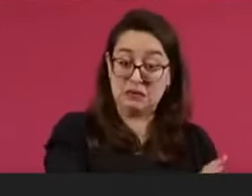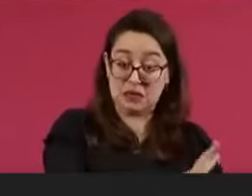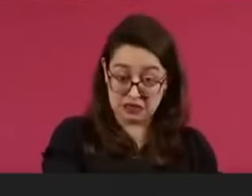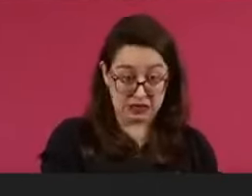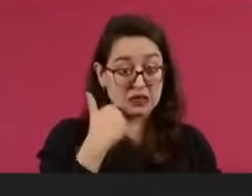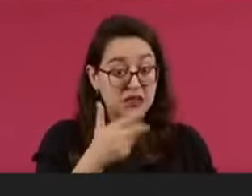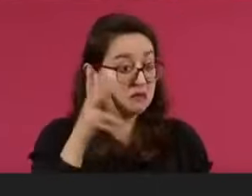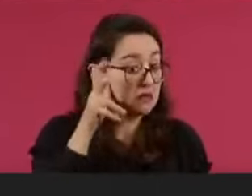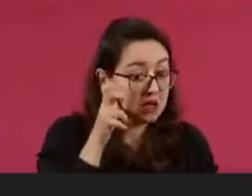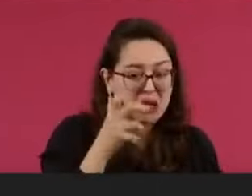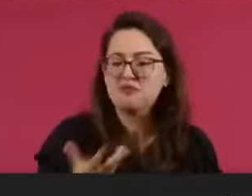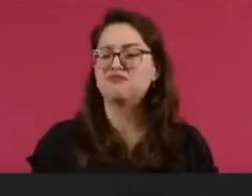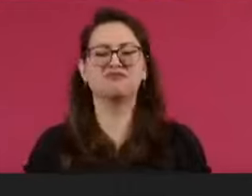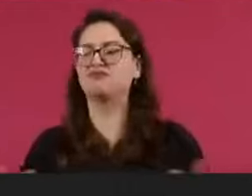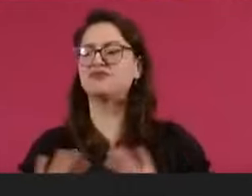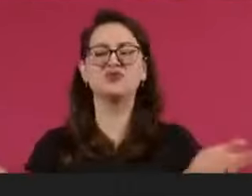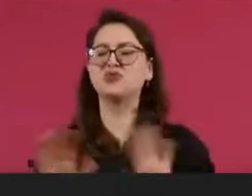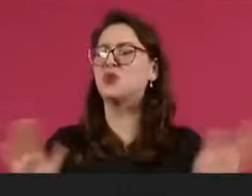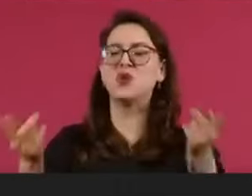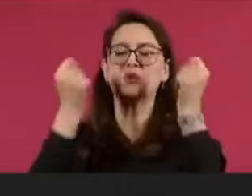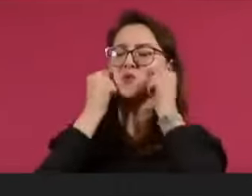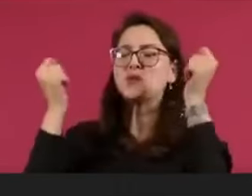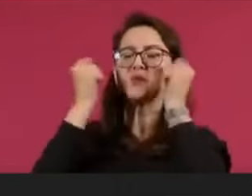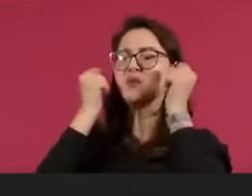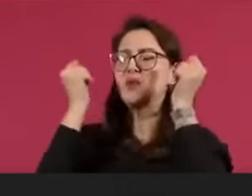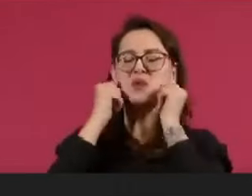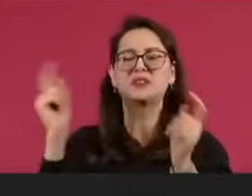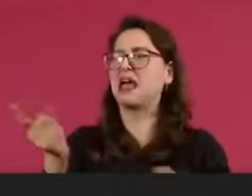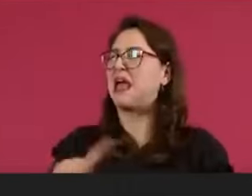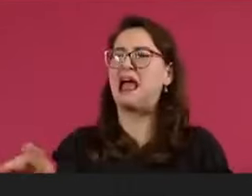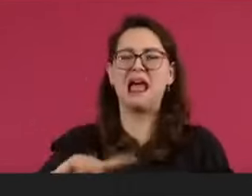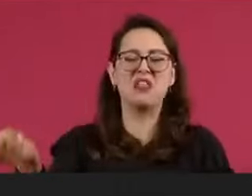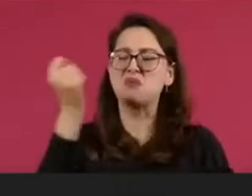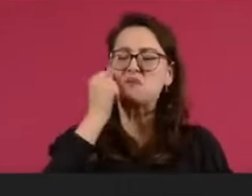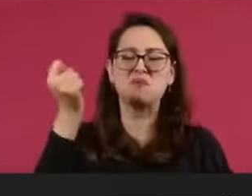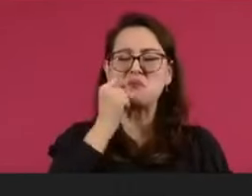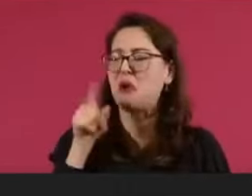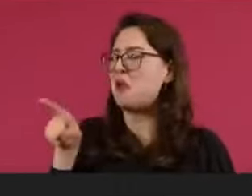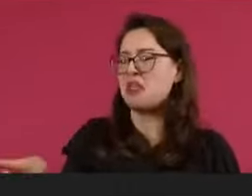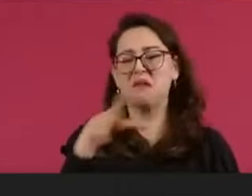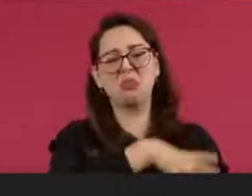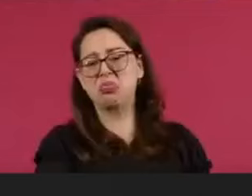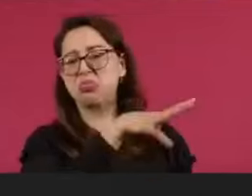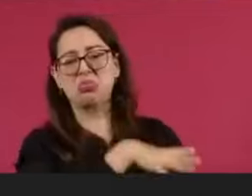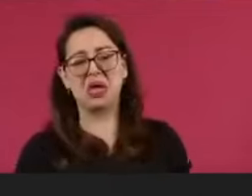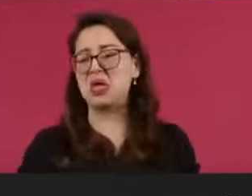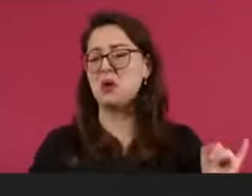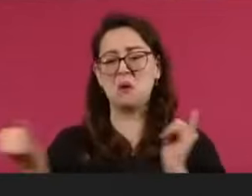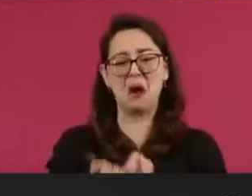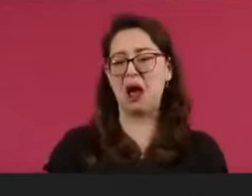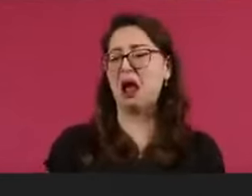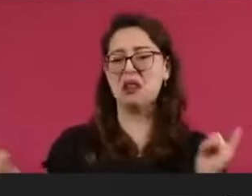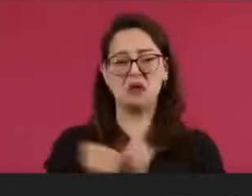¿Qué diferencia hay entre el racismo de Lorenzo Córdoba y el desdén con que el secretario de Salud ha tomado